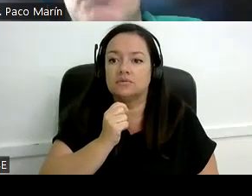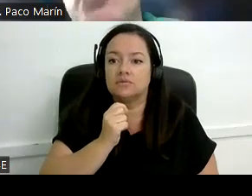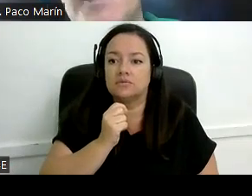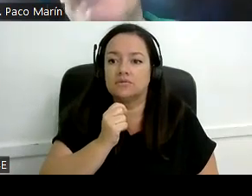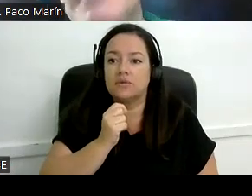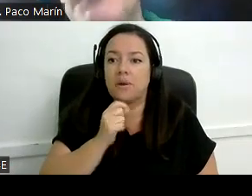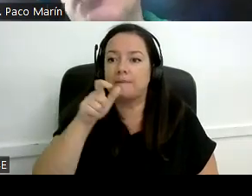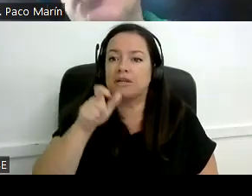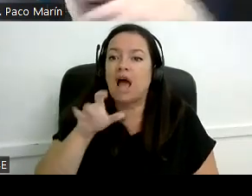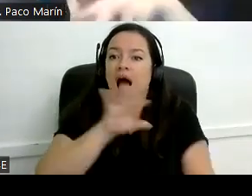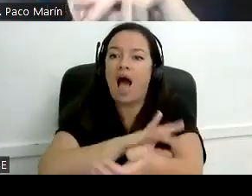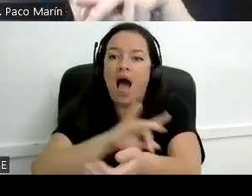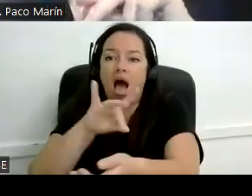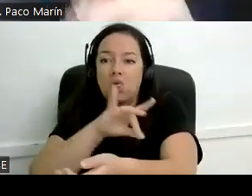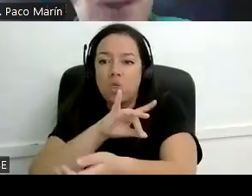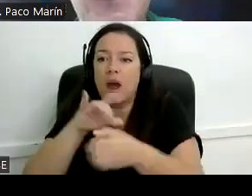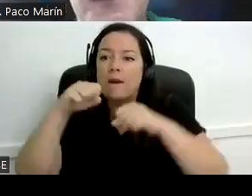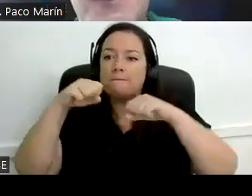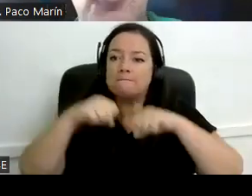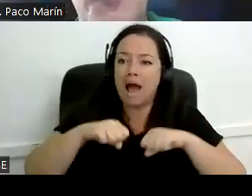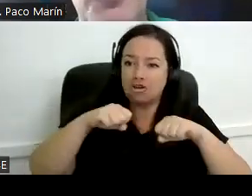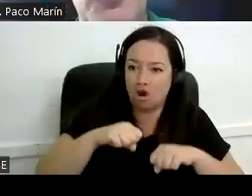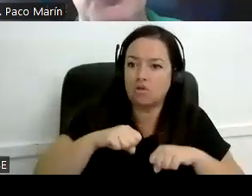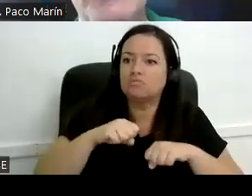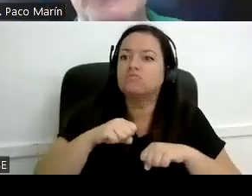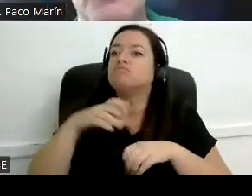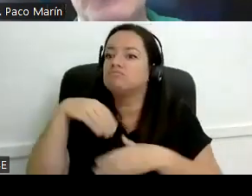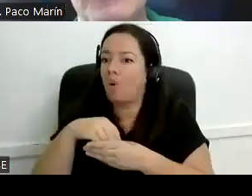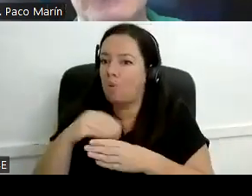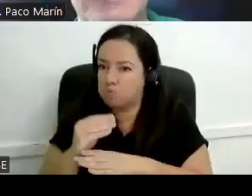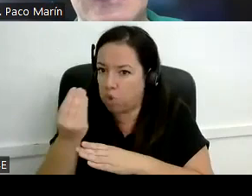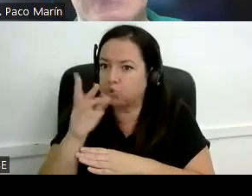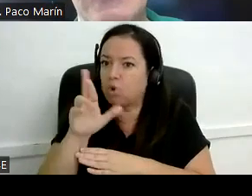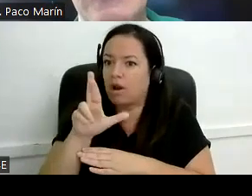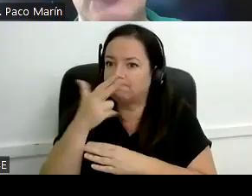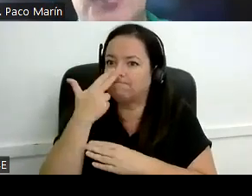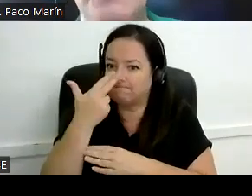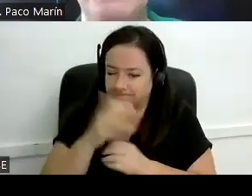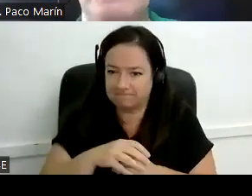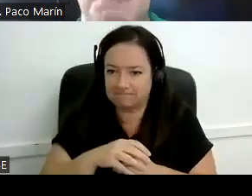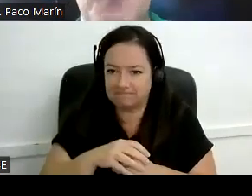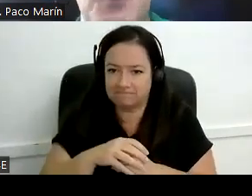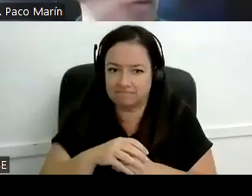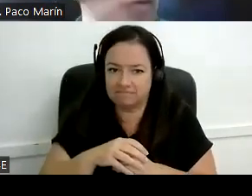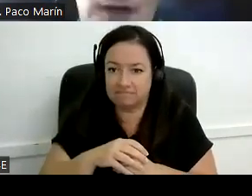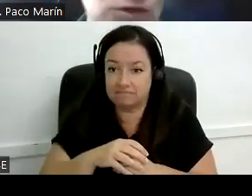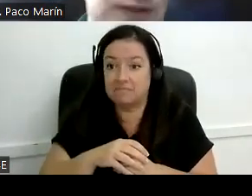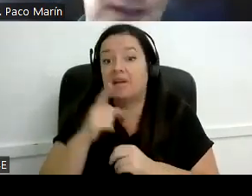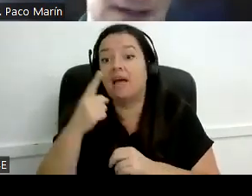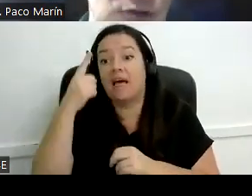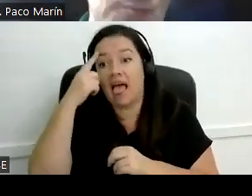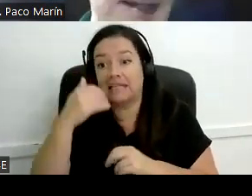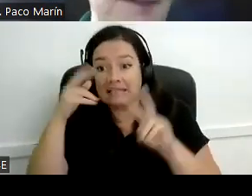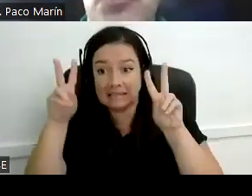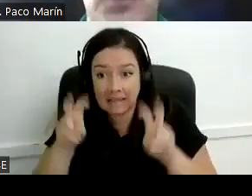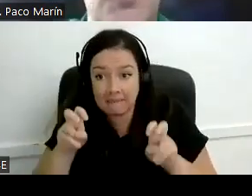sobre todo en personas diabéticas, en personas mayores. Igual nos puede venir bien alguno de los productos que tenemos en LR. Entonces, si se os ocurre algún otro